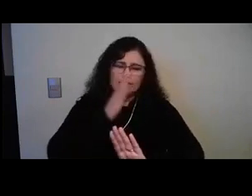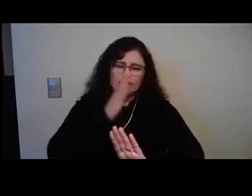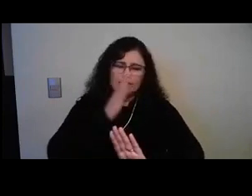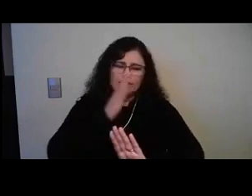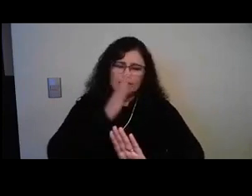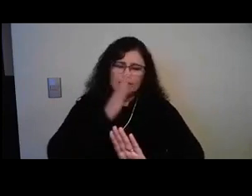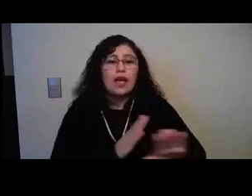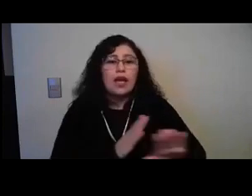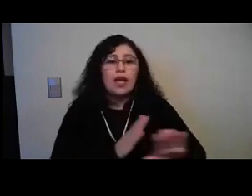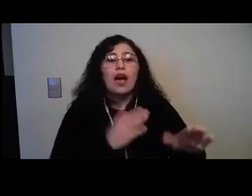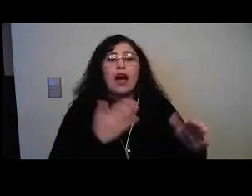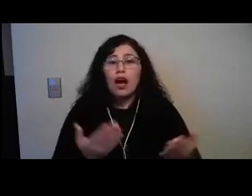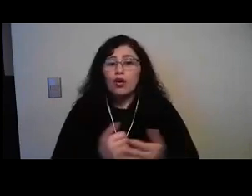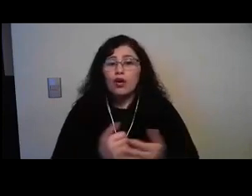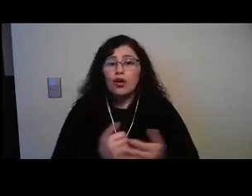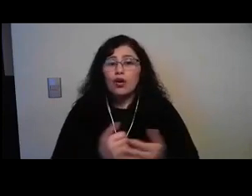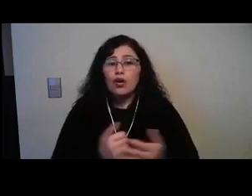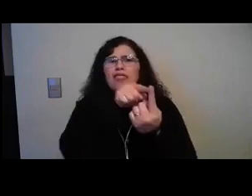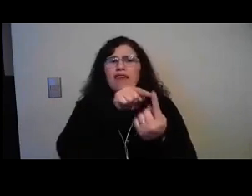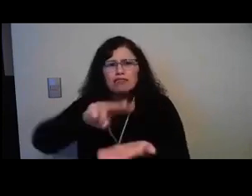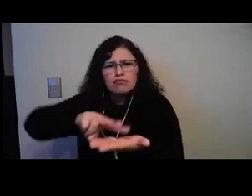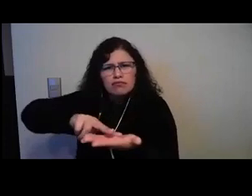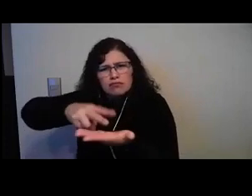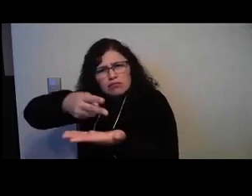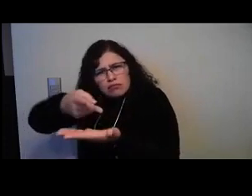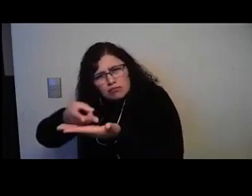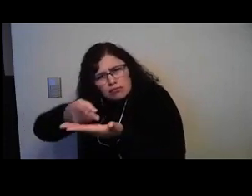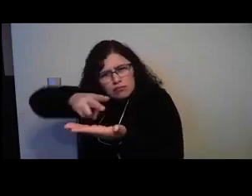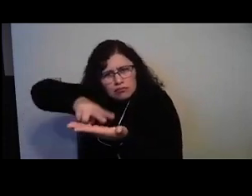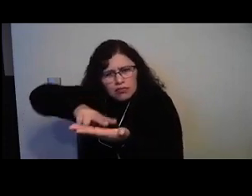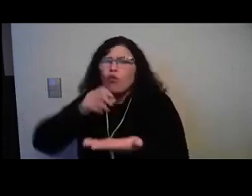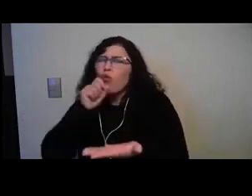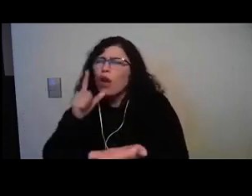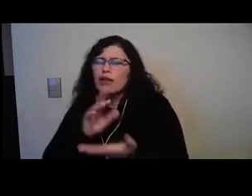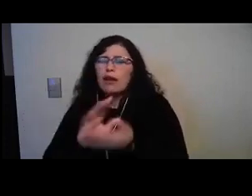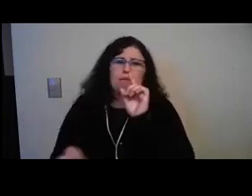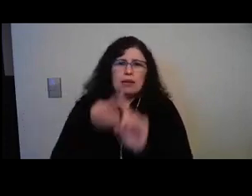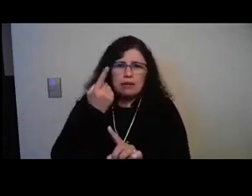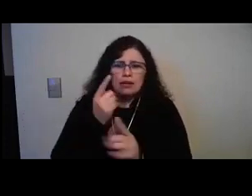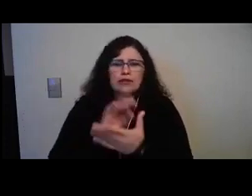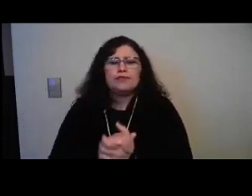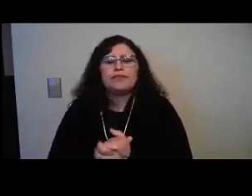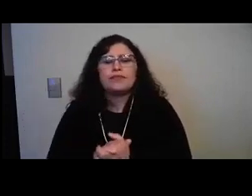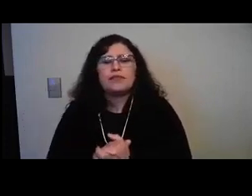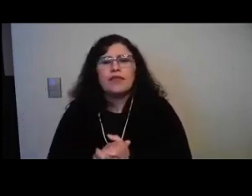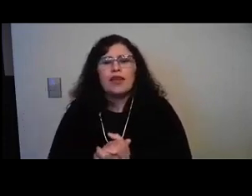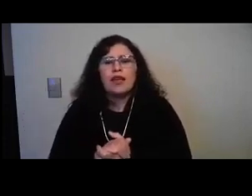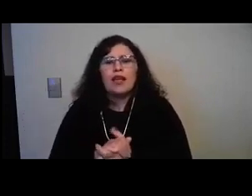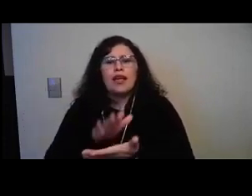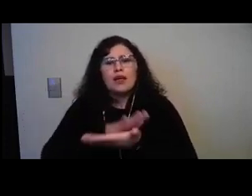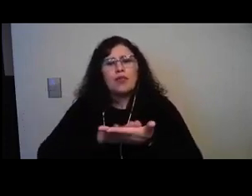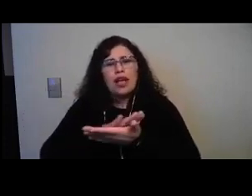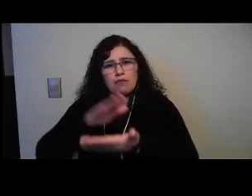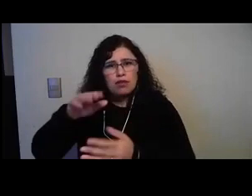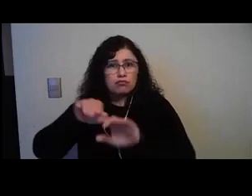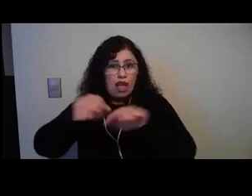los objetivos de las movilizaciones, ¿cierto?, de los pacientes son, primero, transferencias, cambios de posición de un paciente en